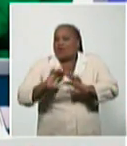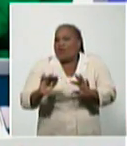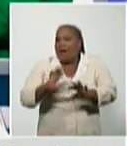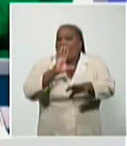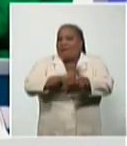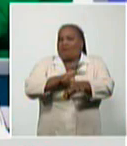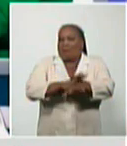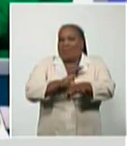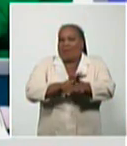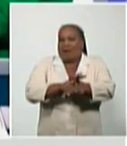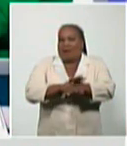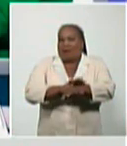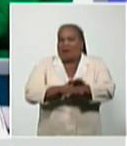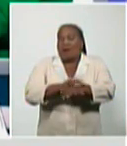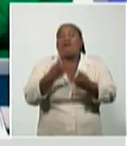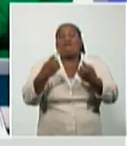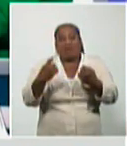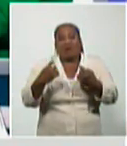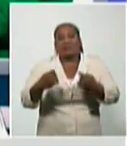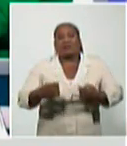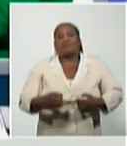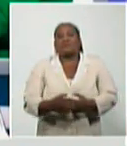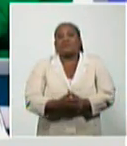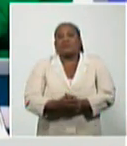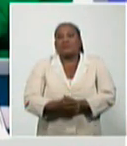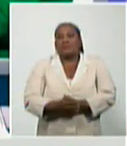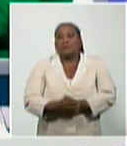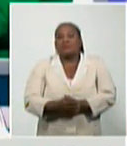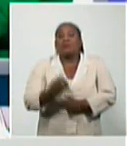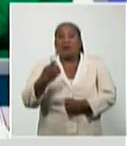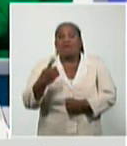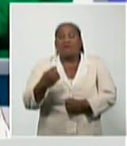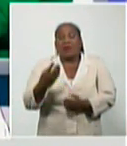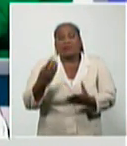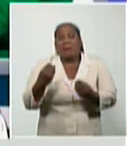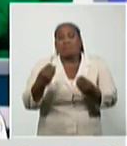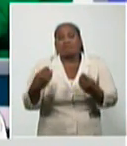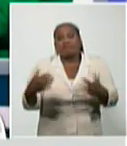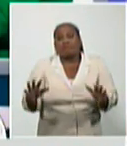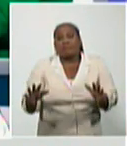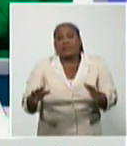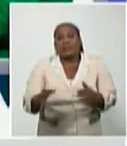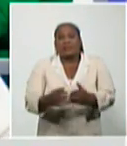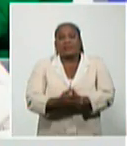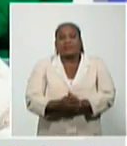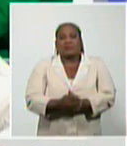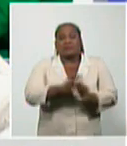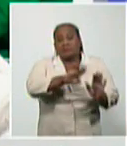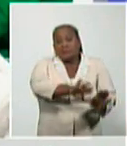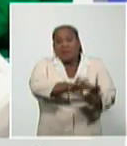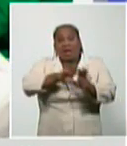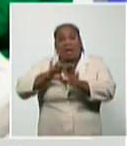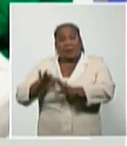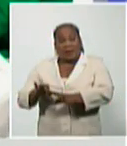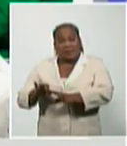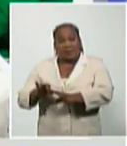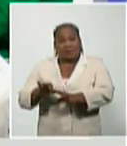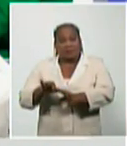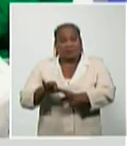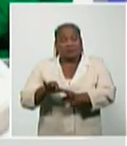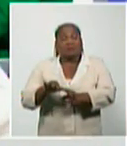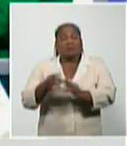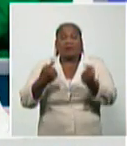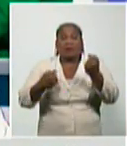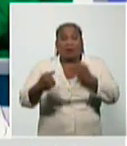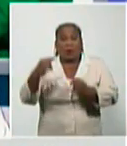sea, nos falta, claro, nos falta bastante. Y el otro elemento negativo de esta enfermedad es